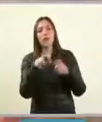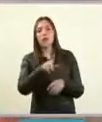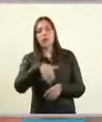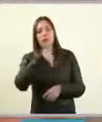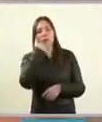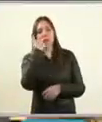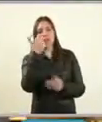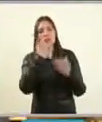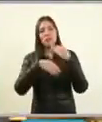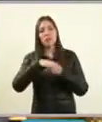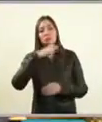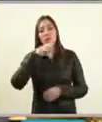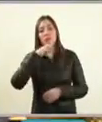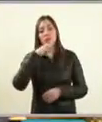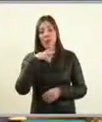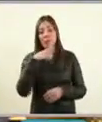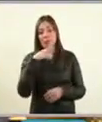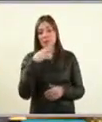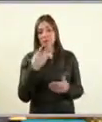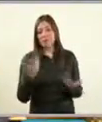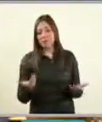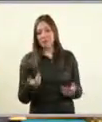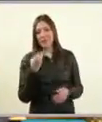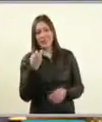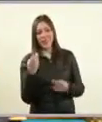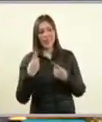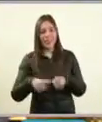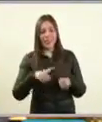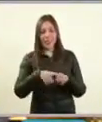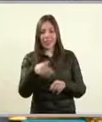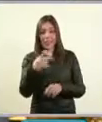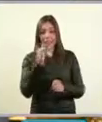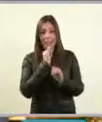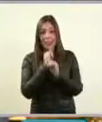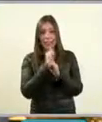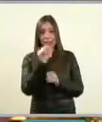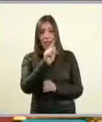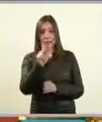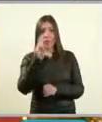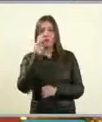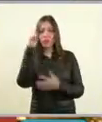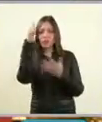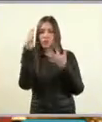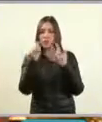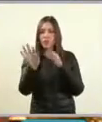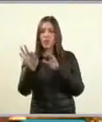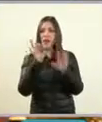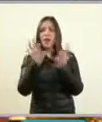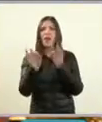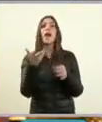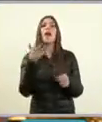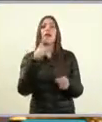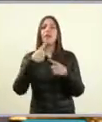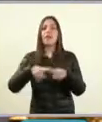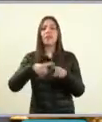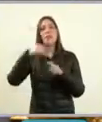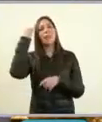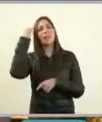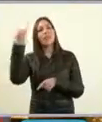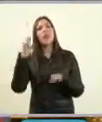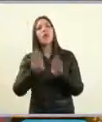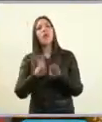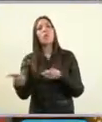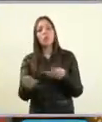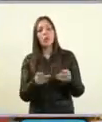diferente. Pozole navideño. Entonces, este tipo de aplicaciones nos ayudan justo para poder tener algún tipo de ideas dentro de los postres o